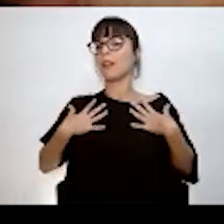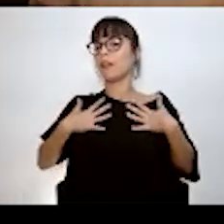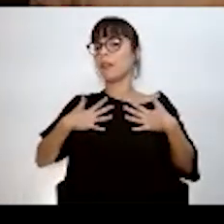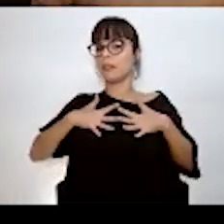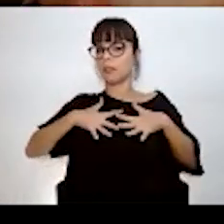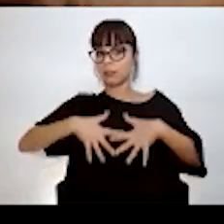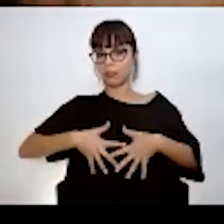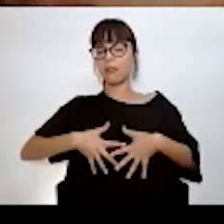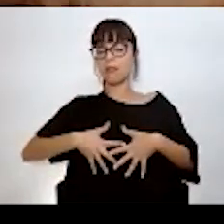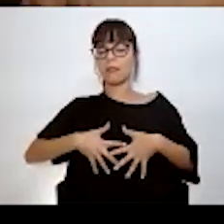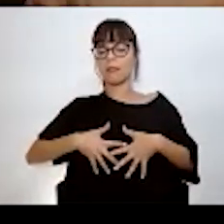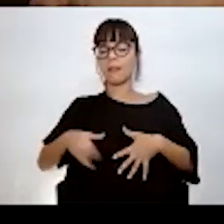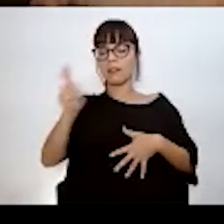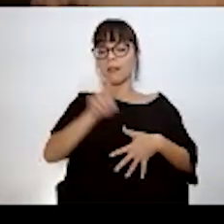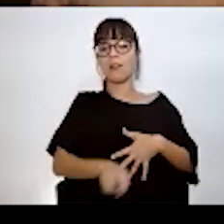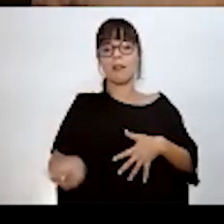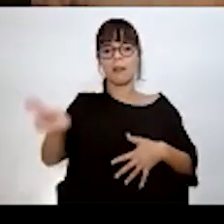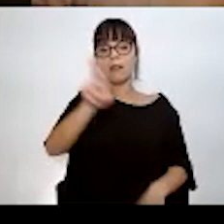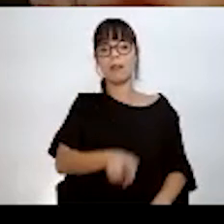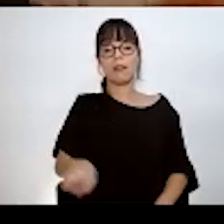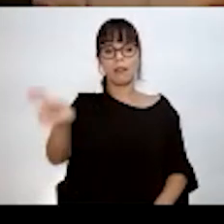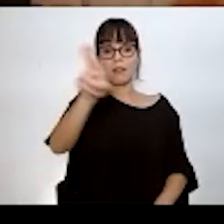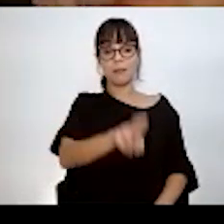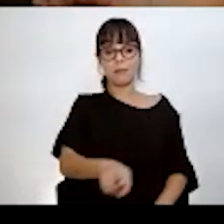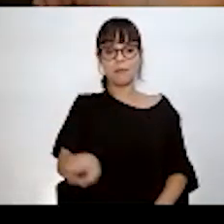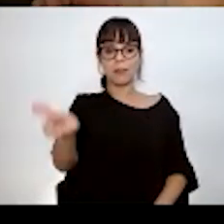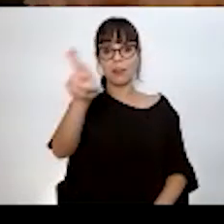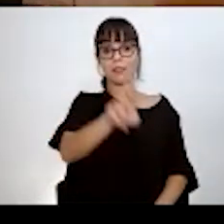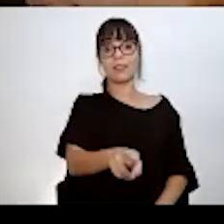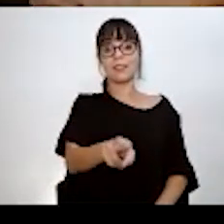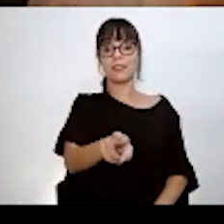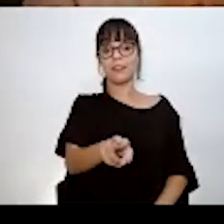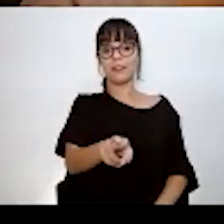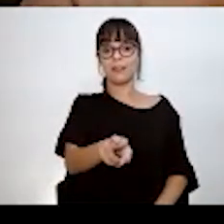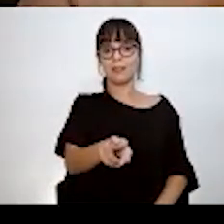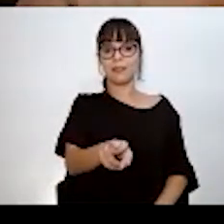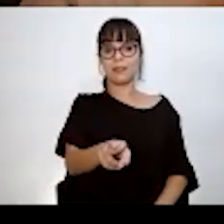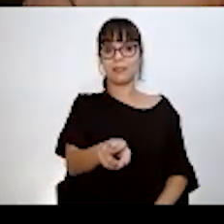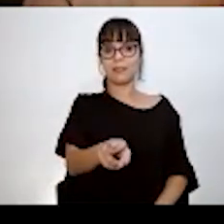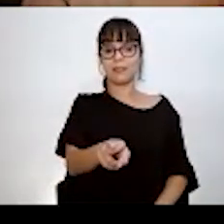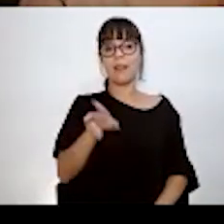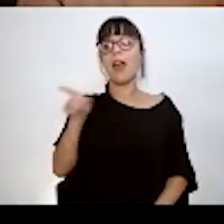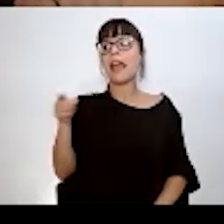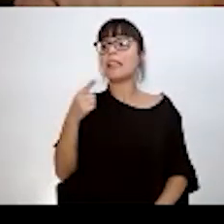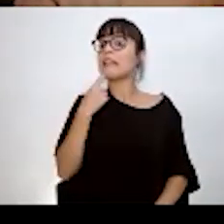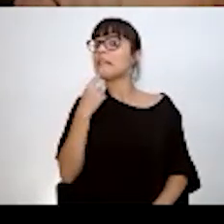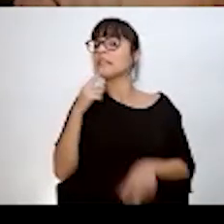de karma que hemos repetido sin cesar hasta prácticamente el otro día. Todavía lo podemos encontrar en algunos de los trabajos de